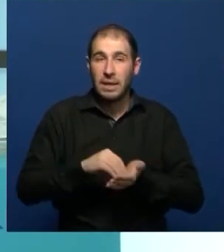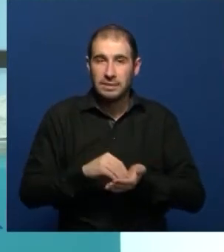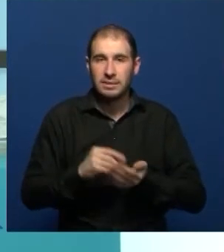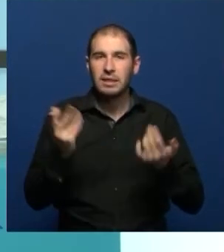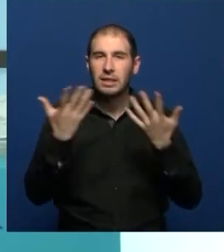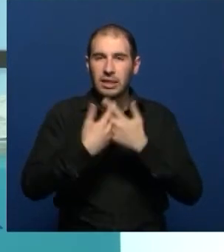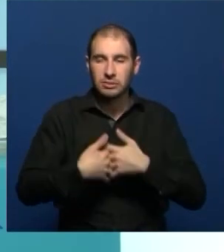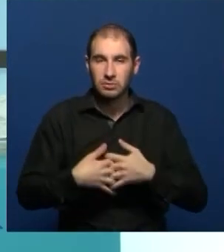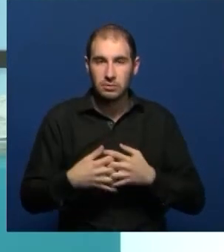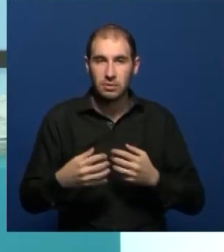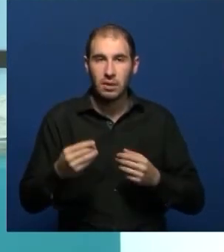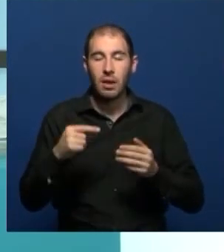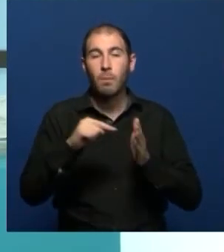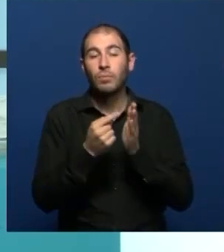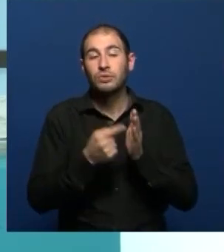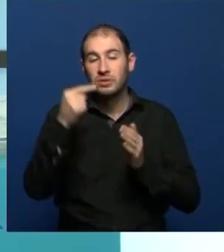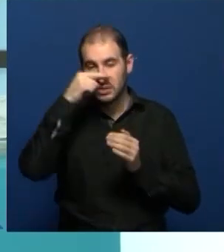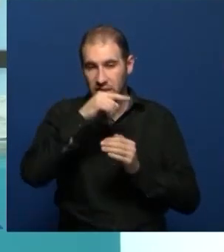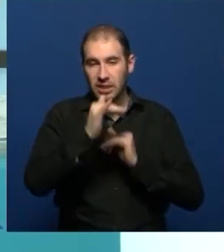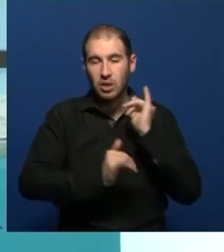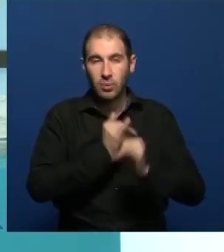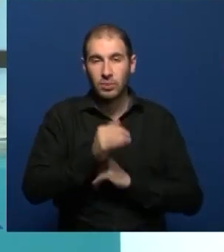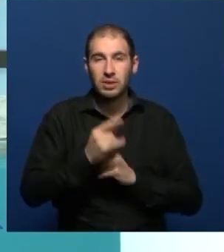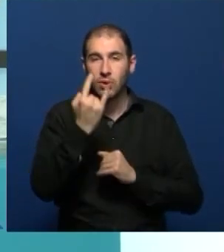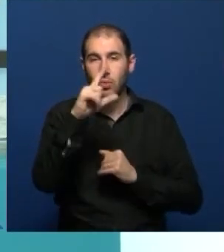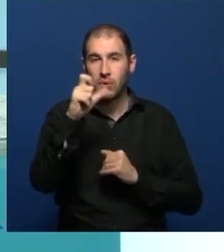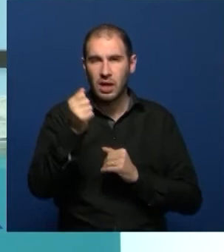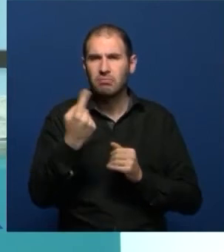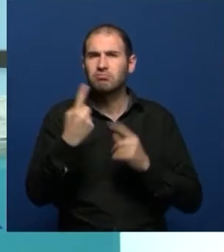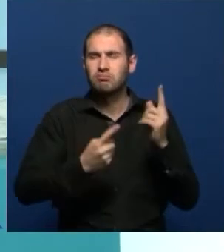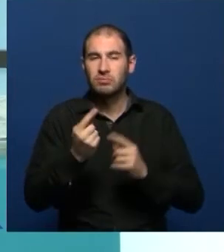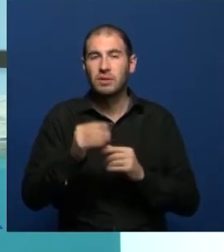en relación a 7 indicadores que define la UCA, que son